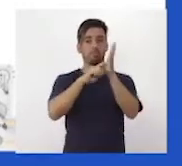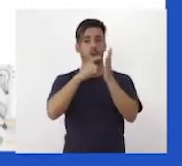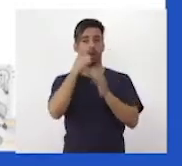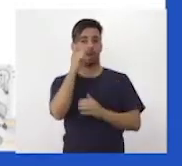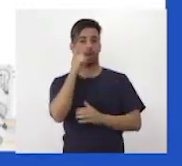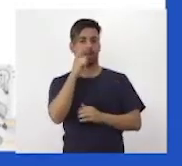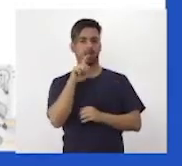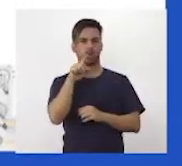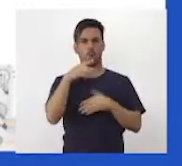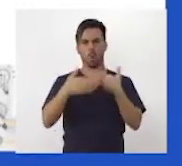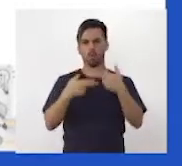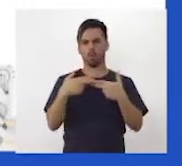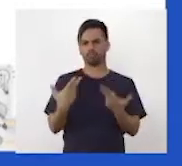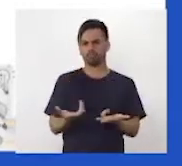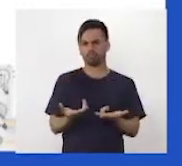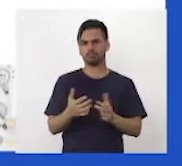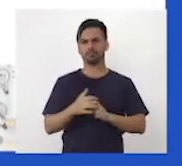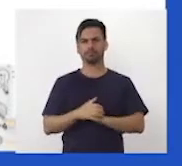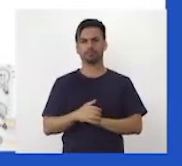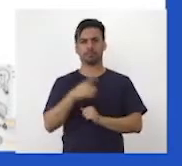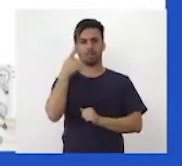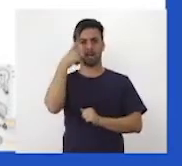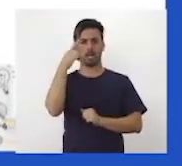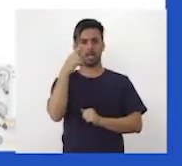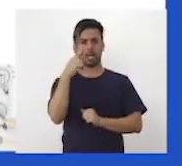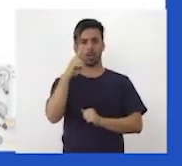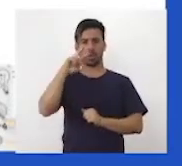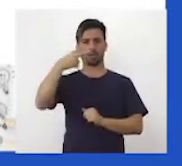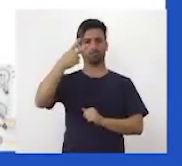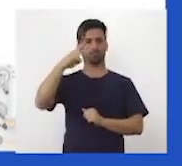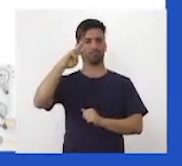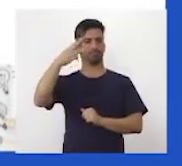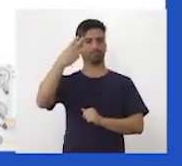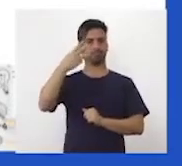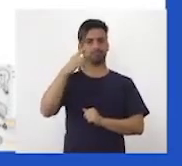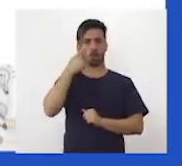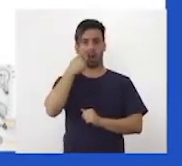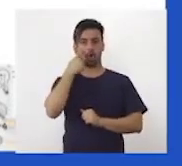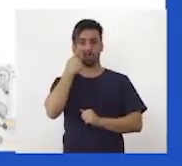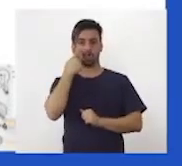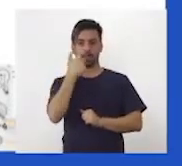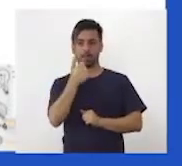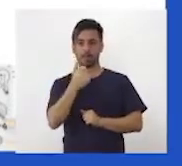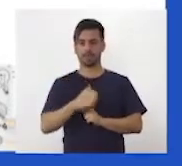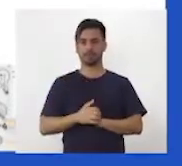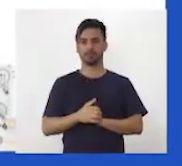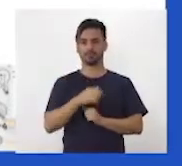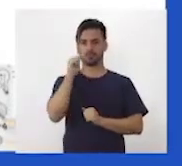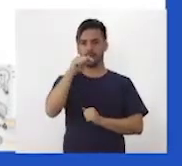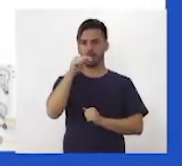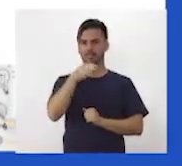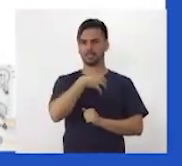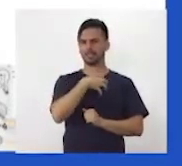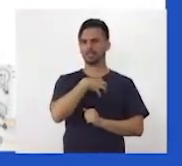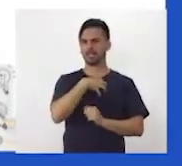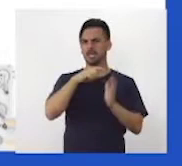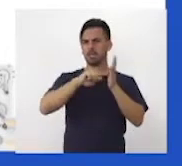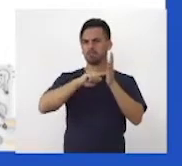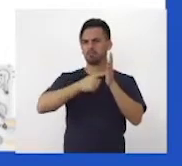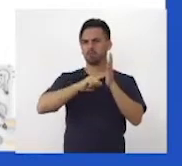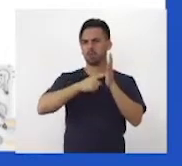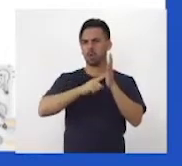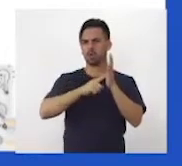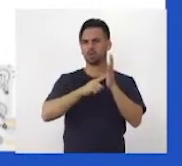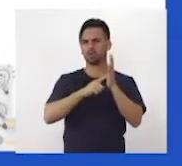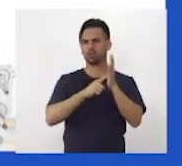literal, estamos en presencia de x por x. ¿Cómo lo hacemos? ¿Recuerdan las propiedades de potencia? Observa